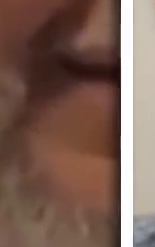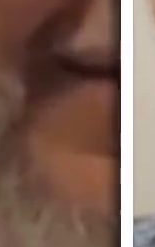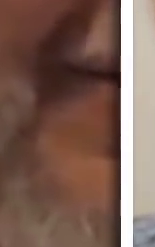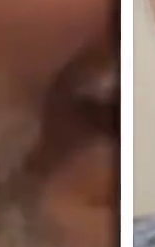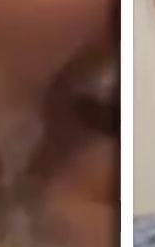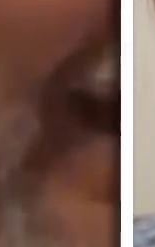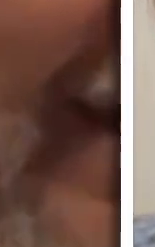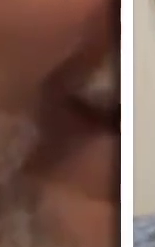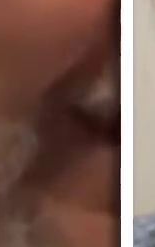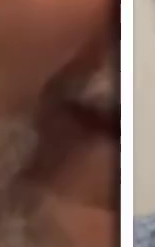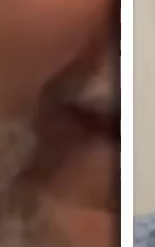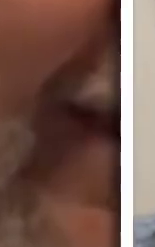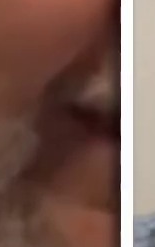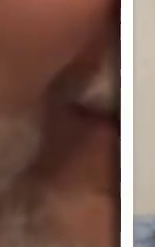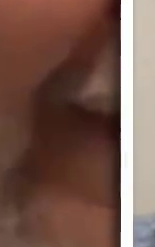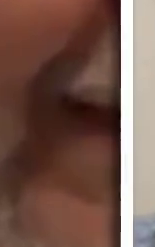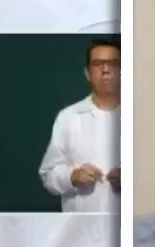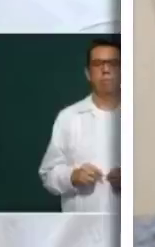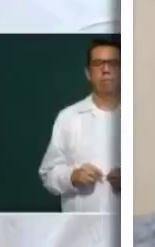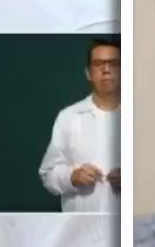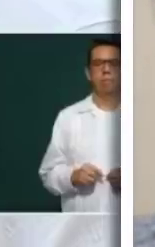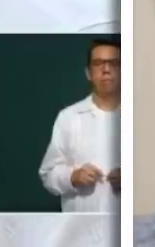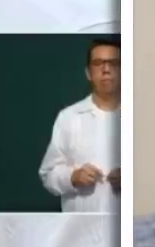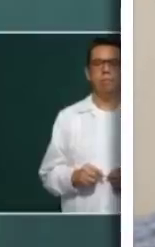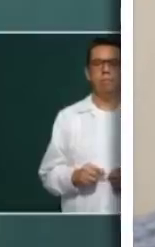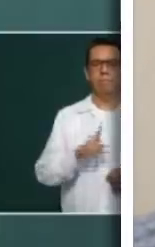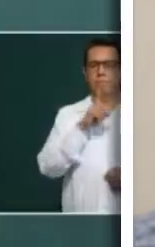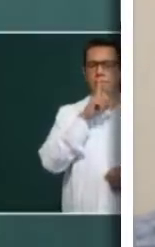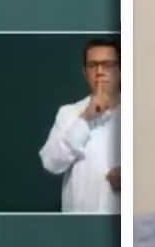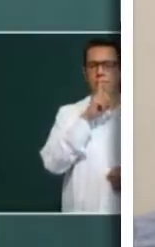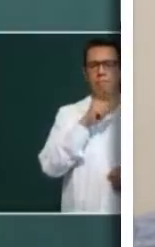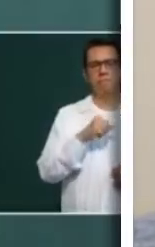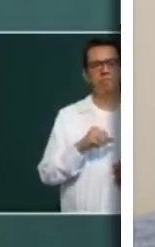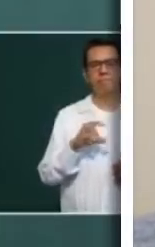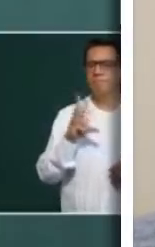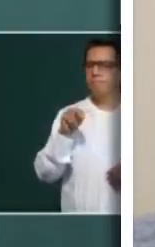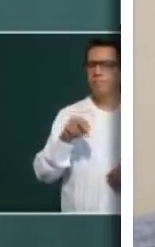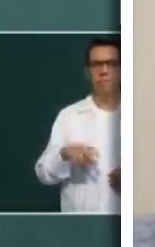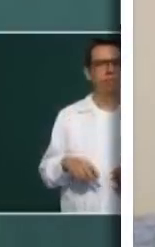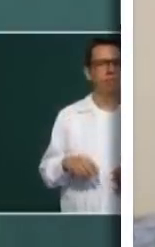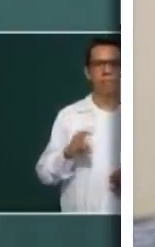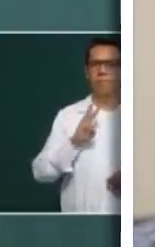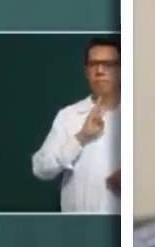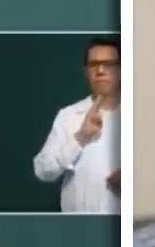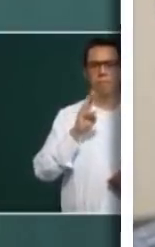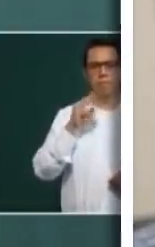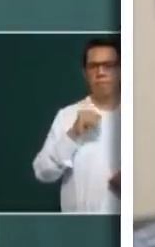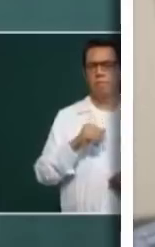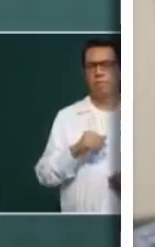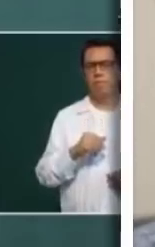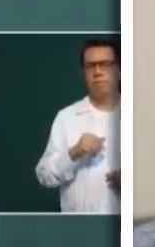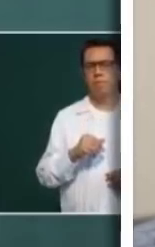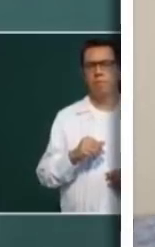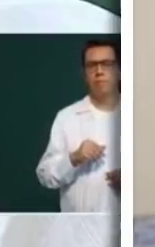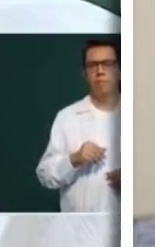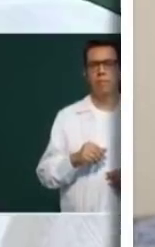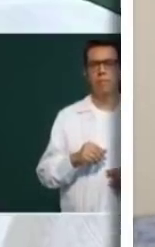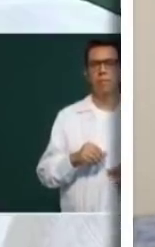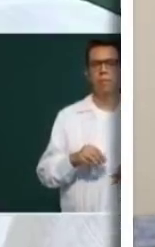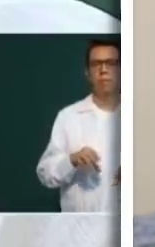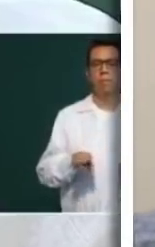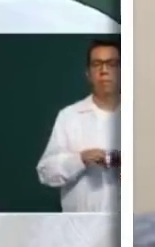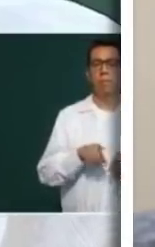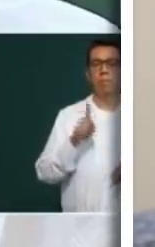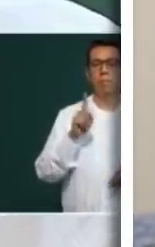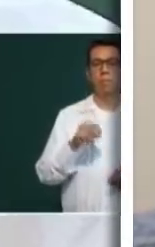nuestro 2018 todos nos podemos confiar sabemos y muchos no tenemos tanta confianza en el sistema democrático de nuestro país